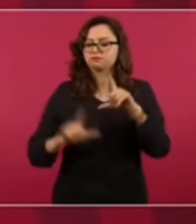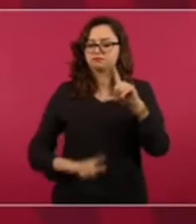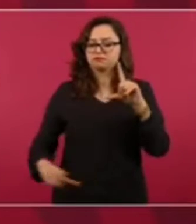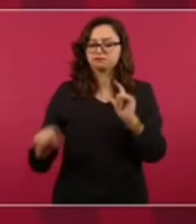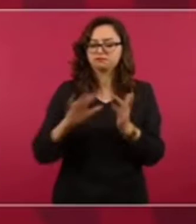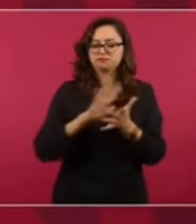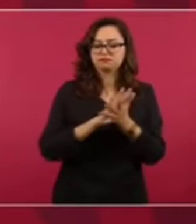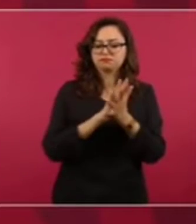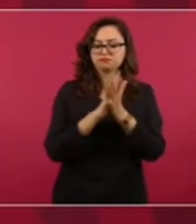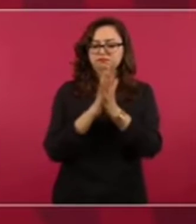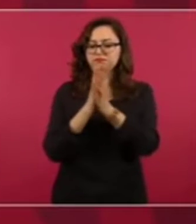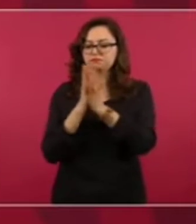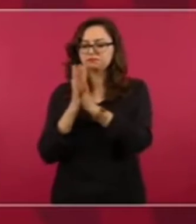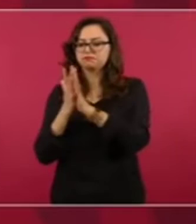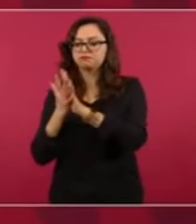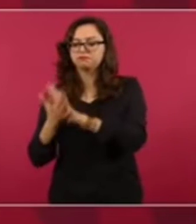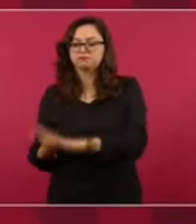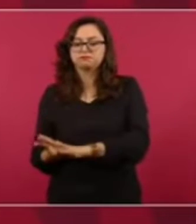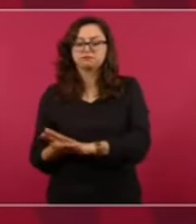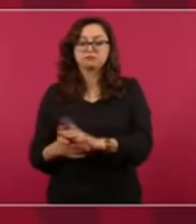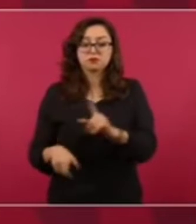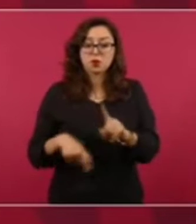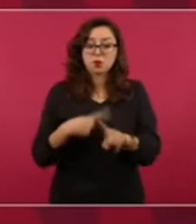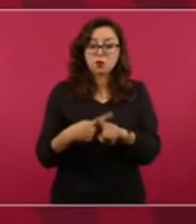Y no es nada más el dinero.